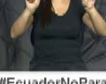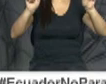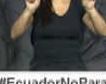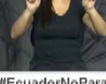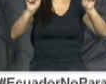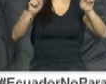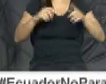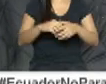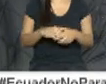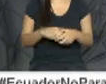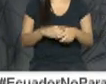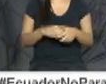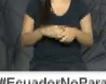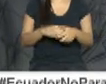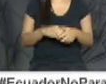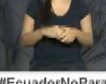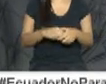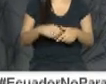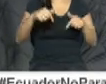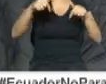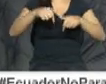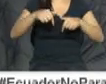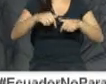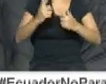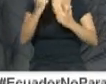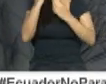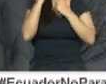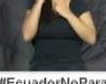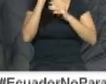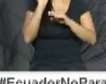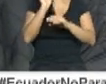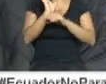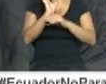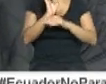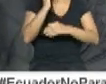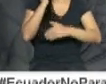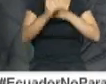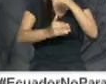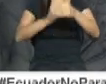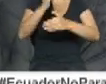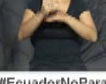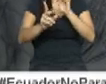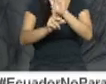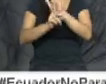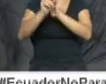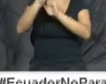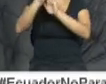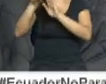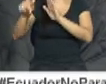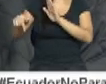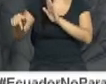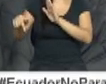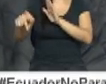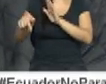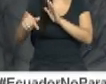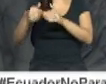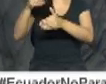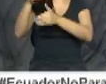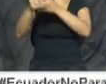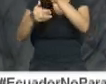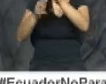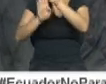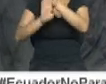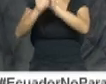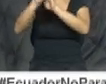sentido, las Fuerzas Armadas ecuatorianas han tenido un fuerte asiento desarrollista, está ciertamente progresista. Y eso no quiere decir